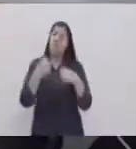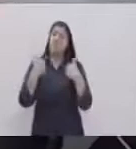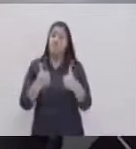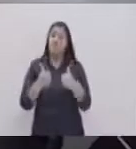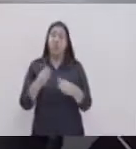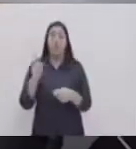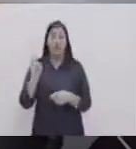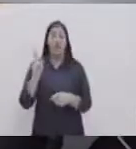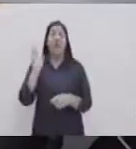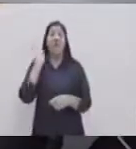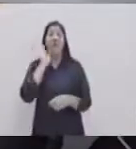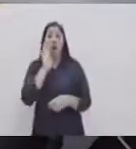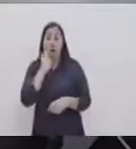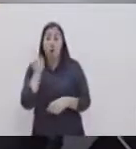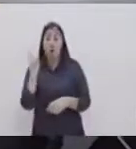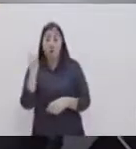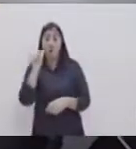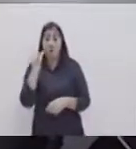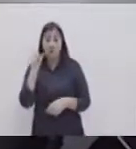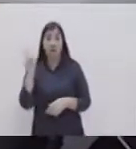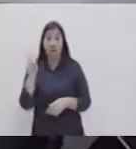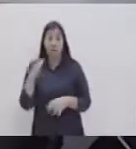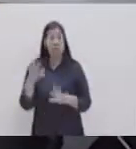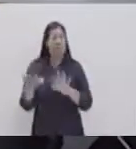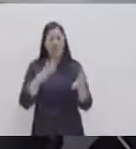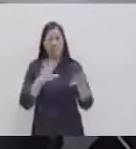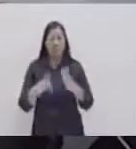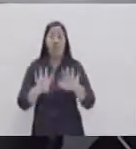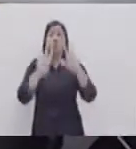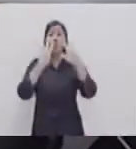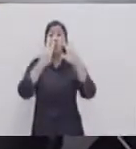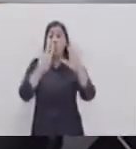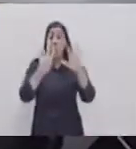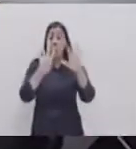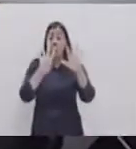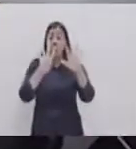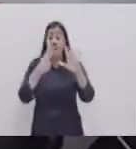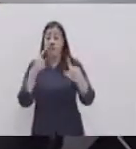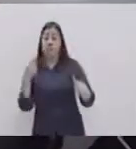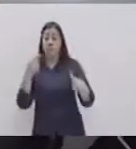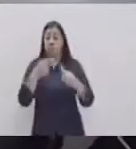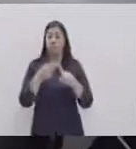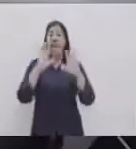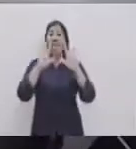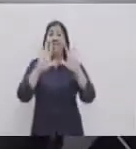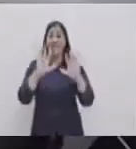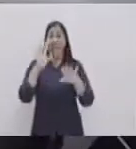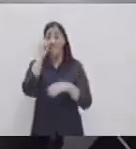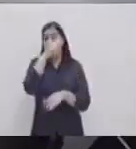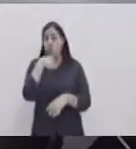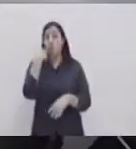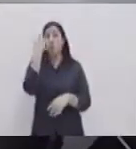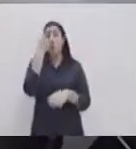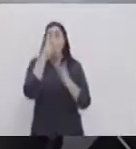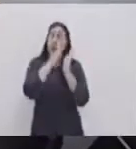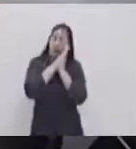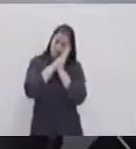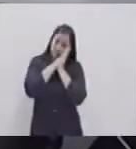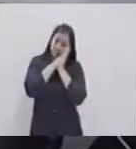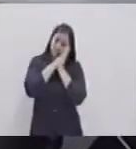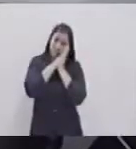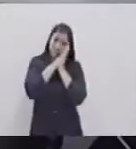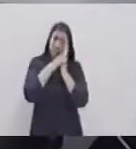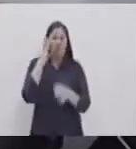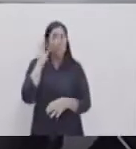adolescente la cantidad de horas que se recomiendan son de 9, incluso hasta 10 horas. ¿Por qué